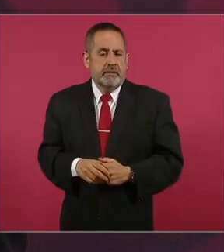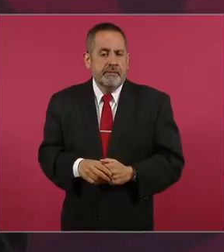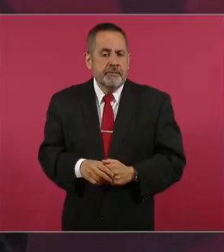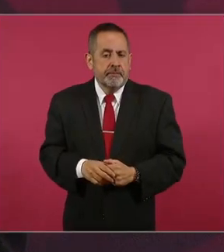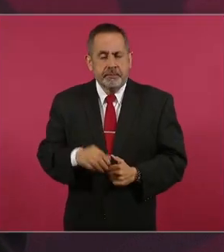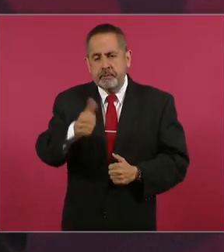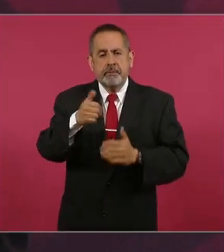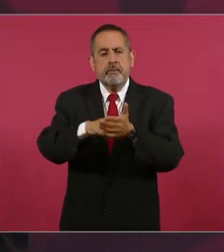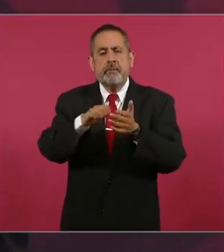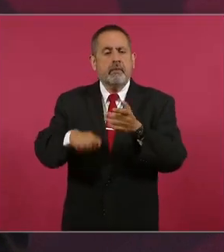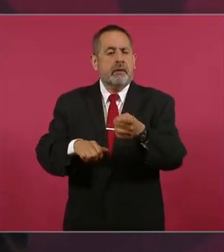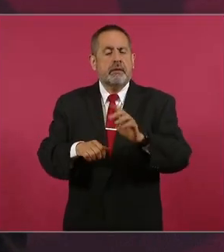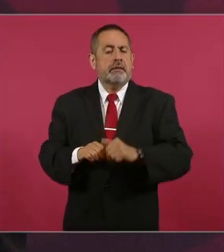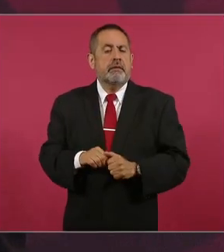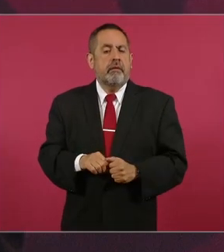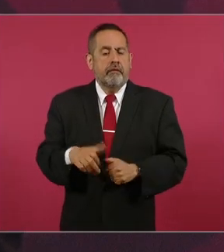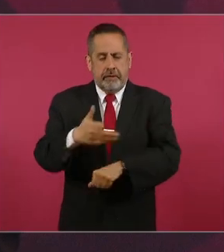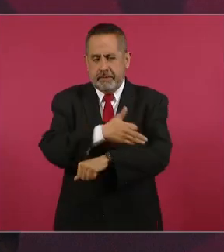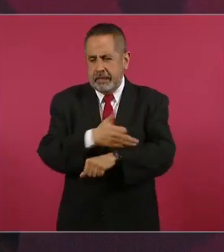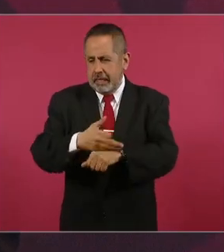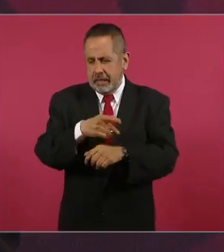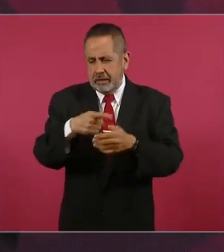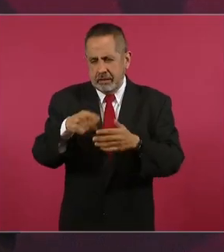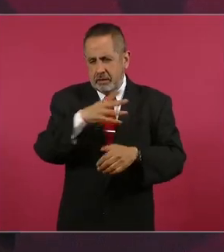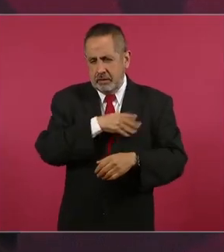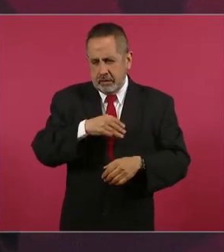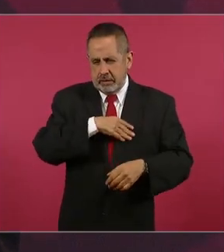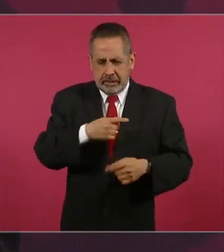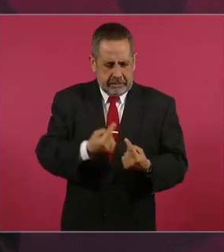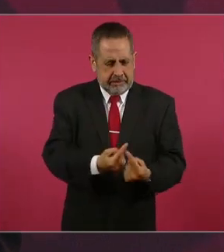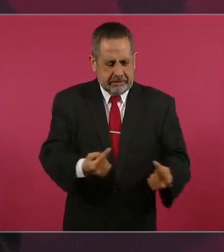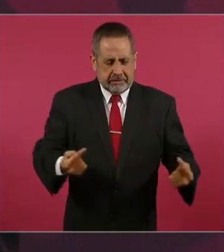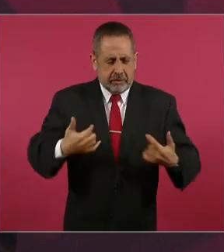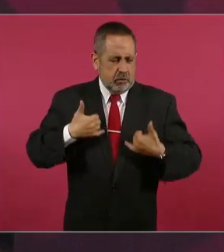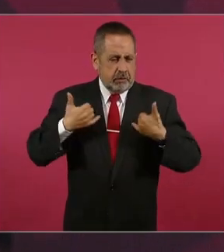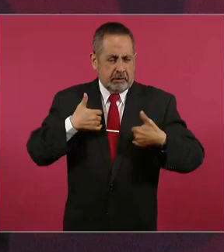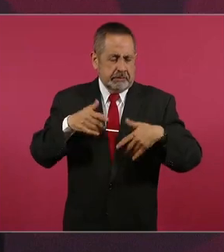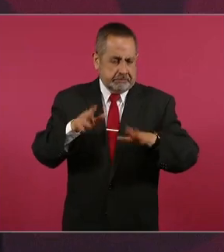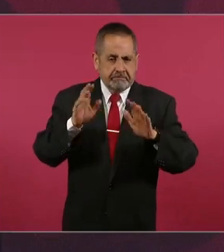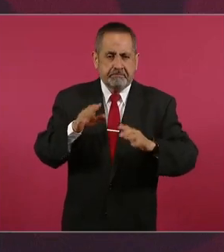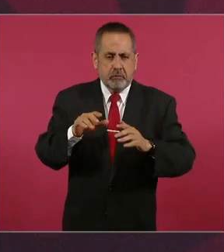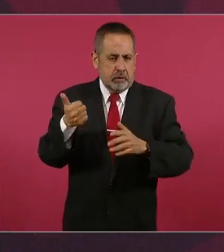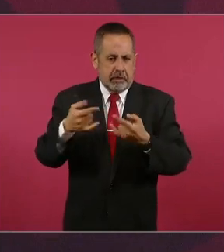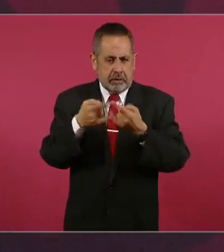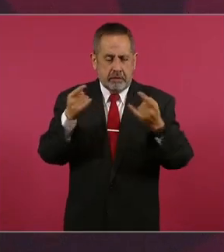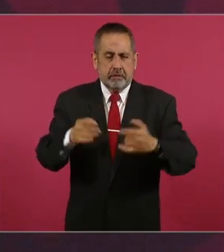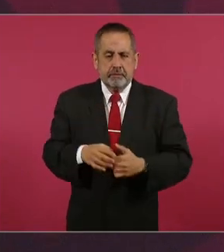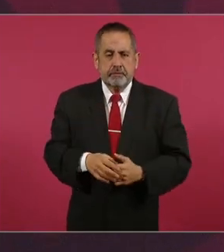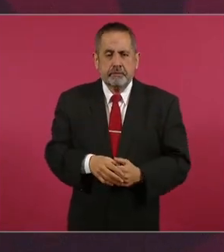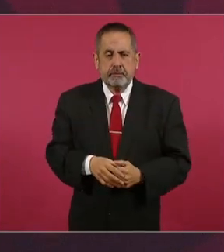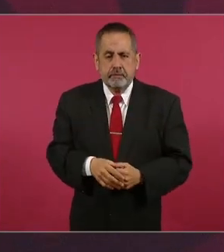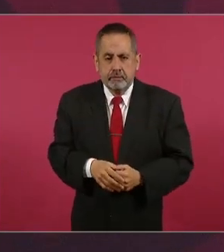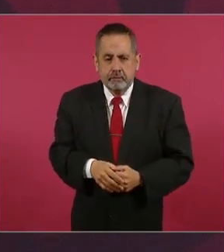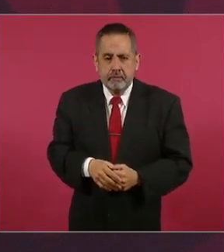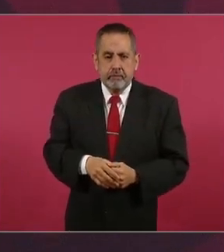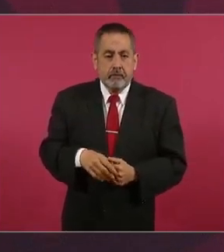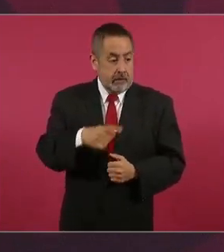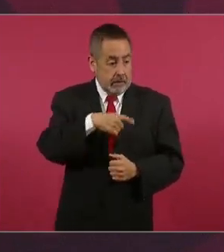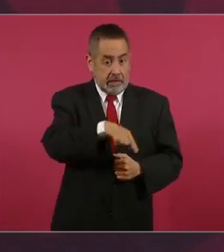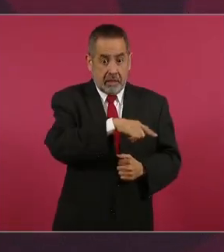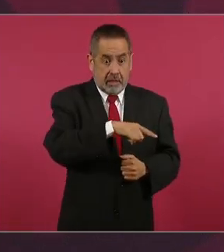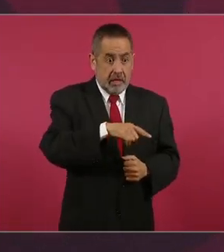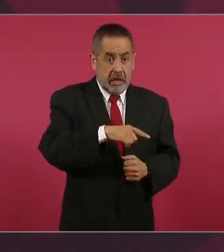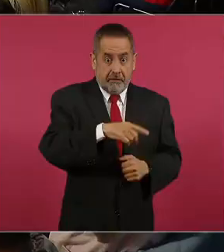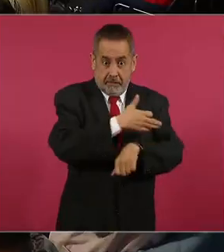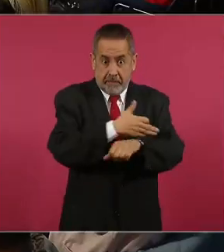Otro caso de una familia con sus hijas, sus niñas jóvenes. A ver, ¿van a seguir viviendo aquí